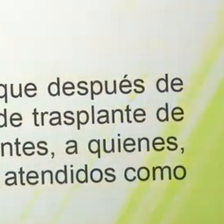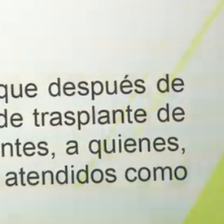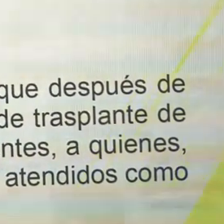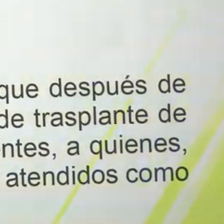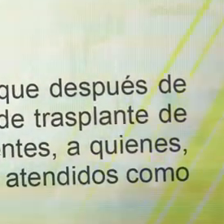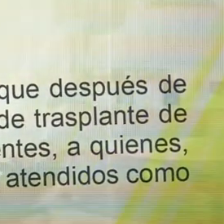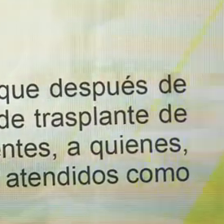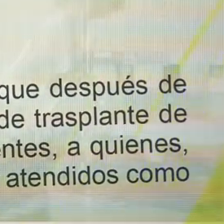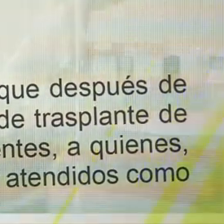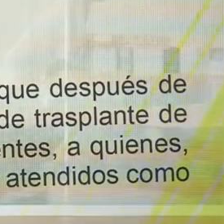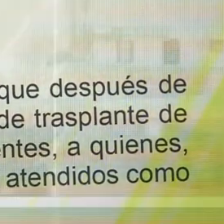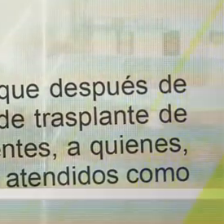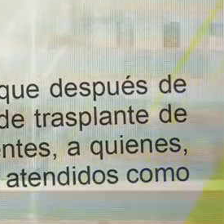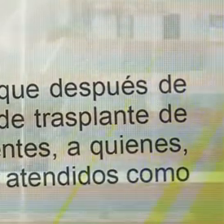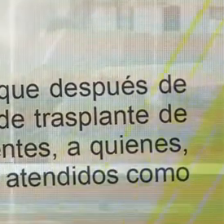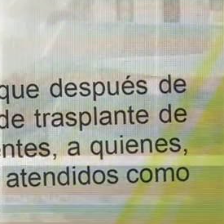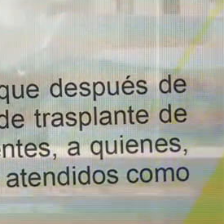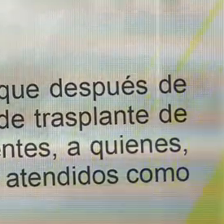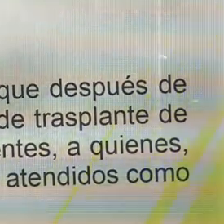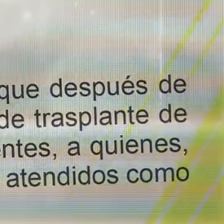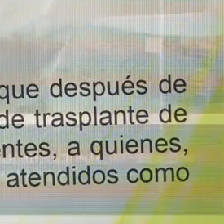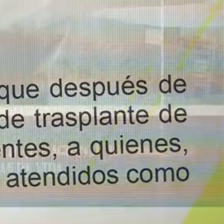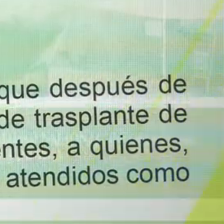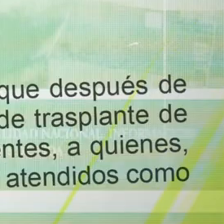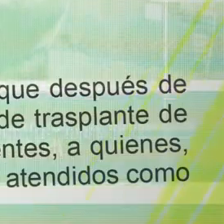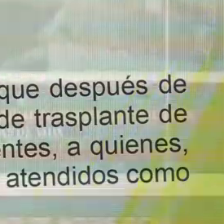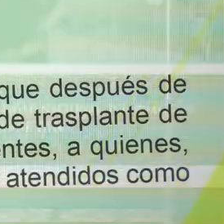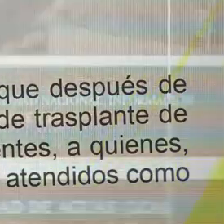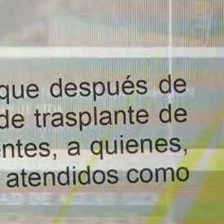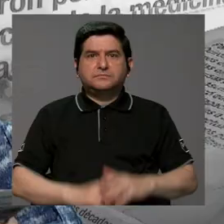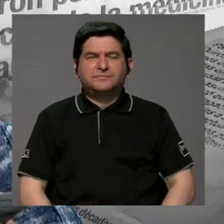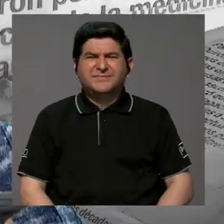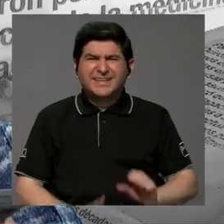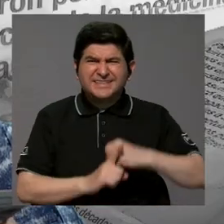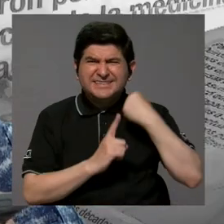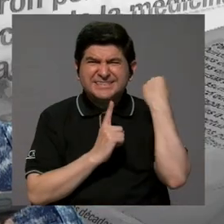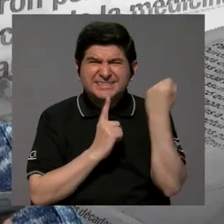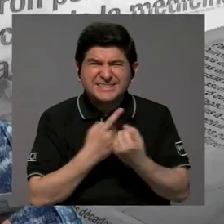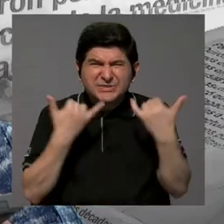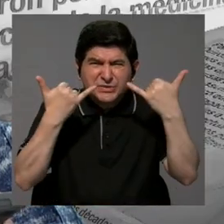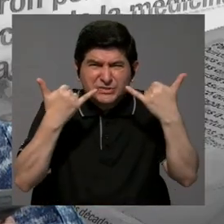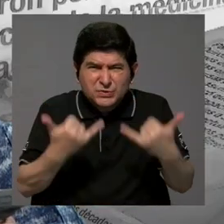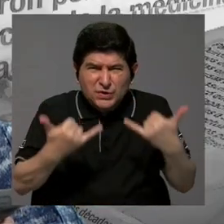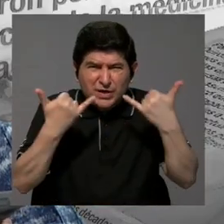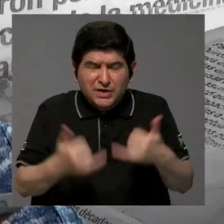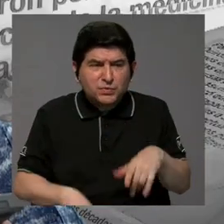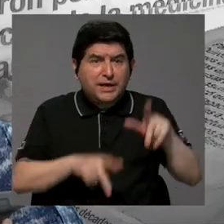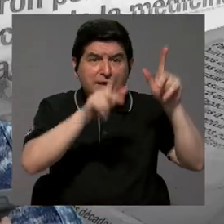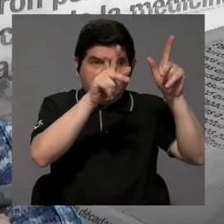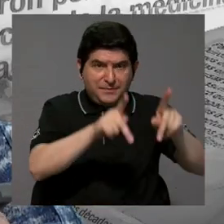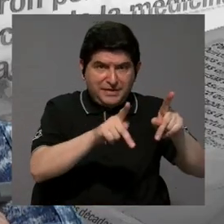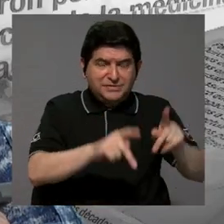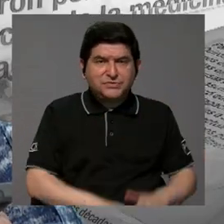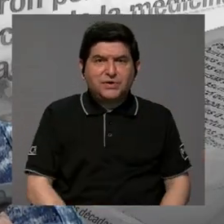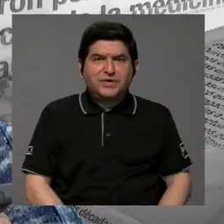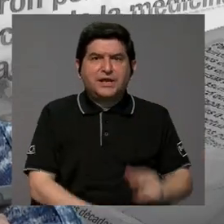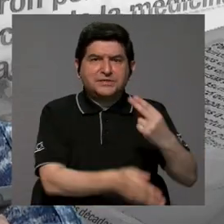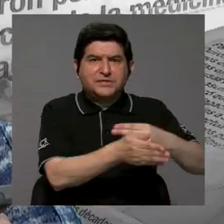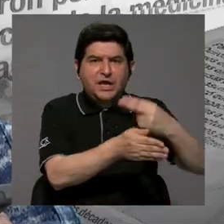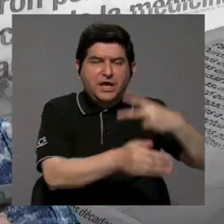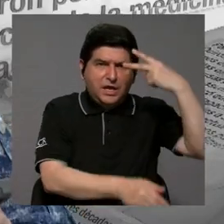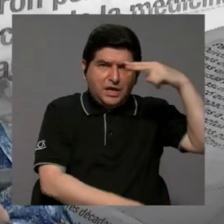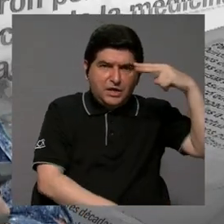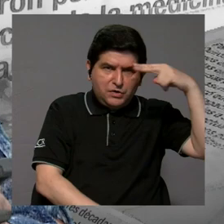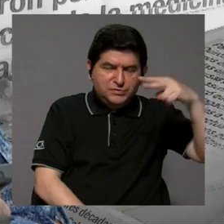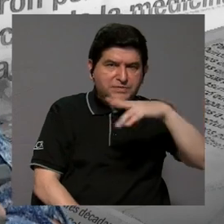y a muchas personas las toma por sorpresa. ¿Cuál es la situación en este momento de esos pacientes que estaban en el Hospital